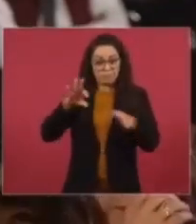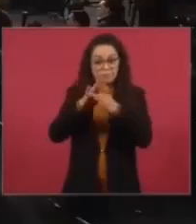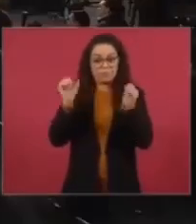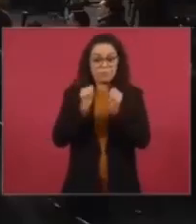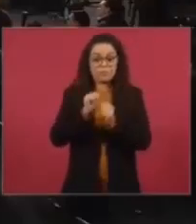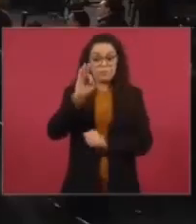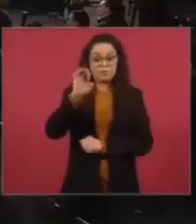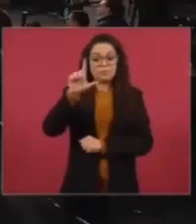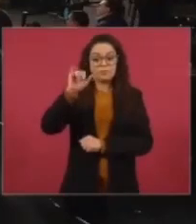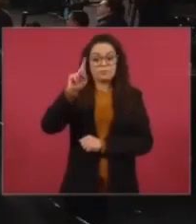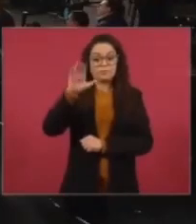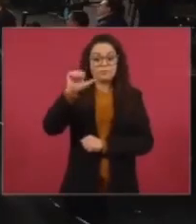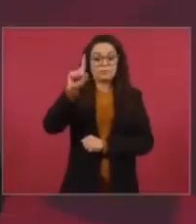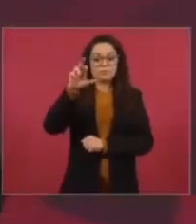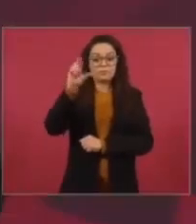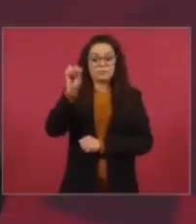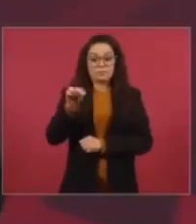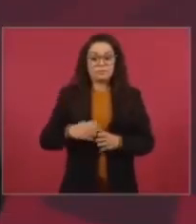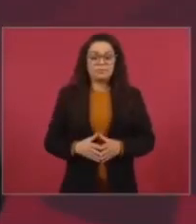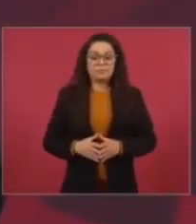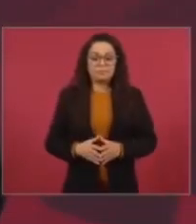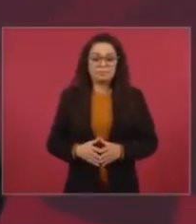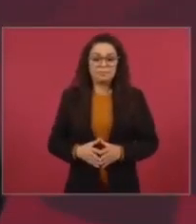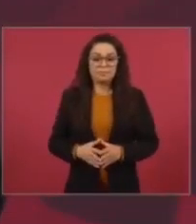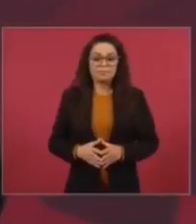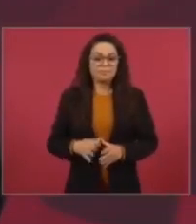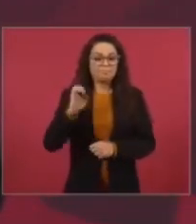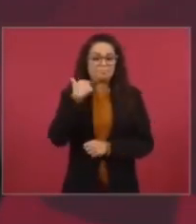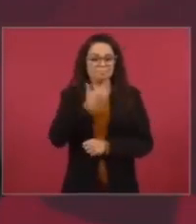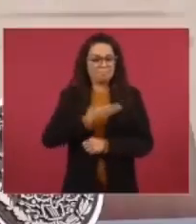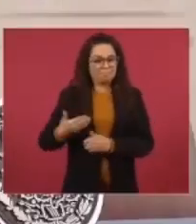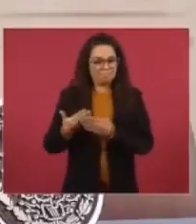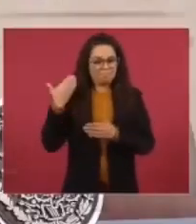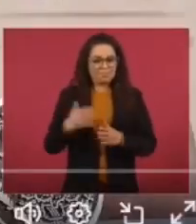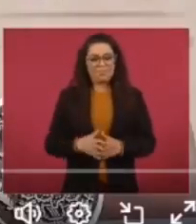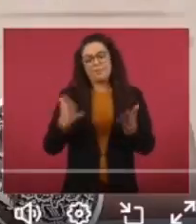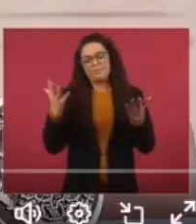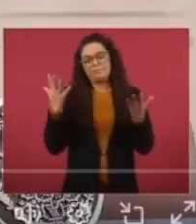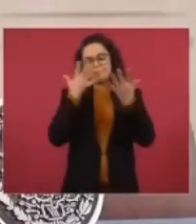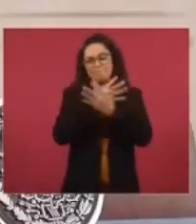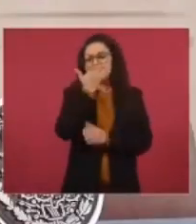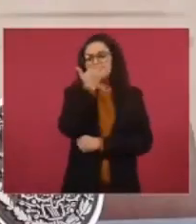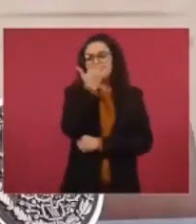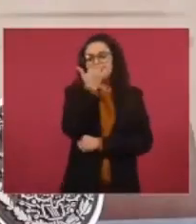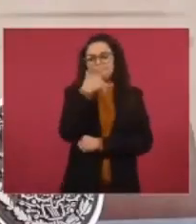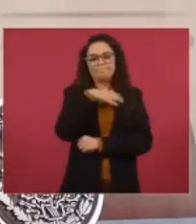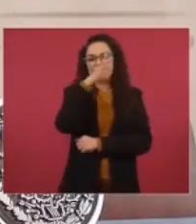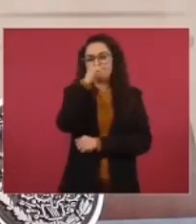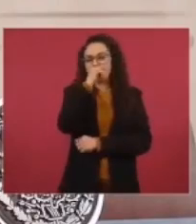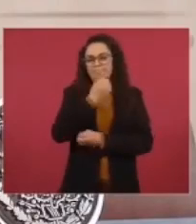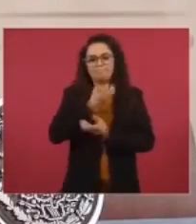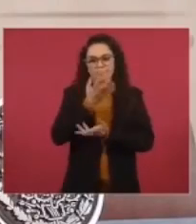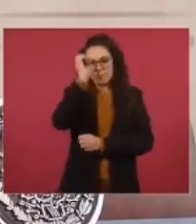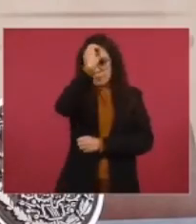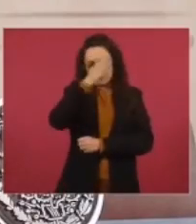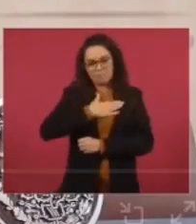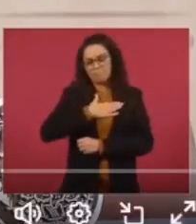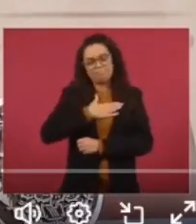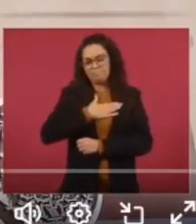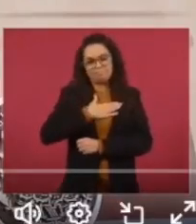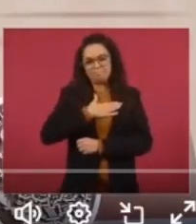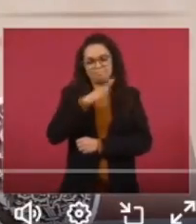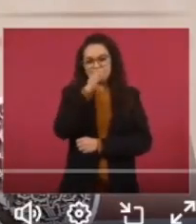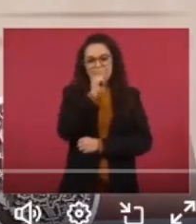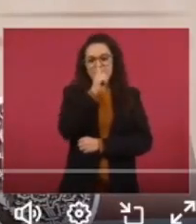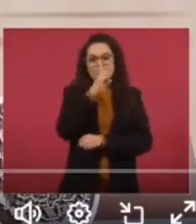Calderón. No opino de eso. Les ofrezco disculpa, porque es algo que tiene que ver